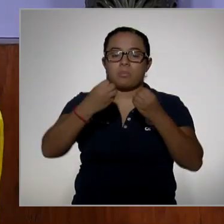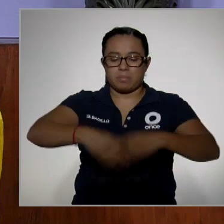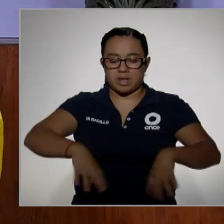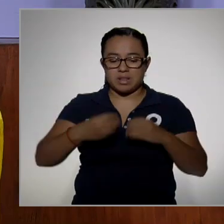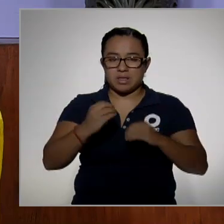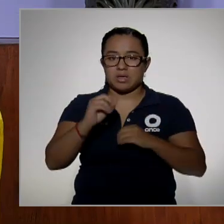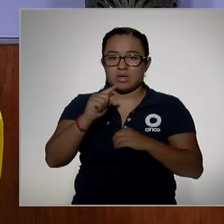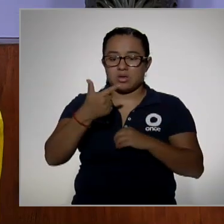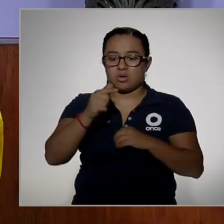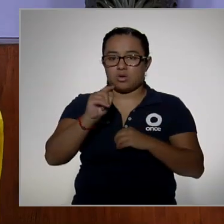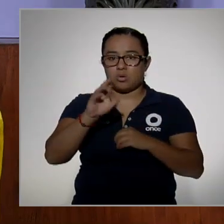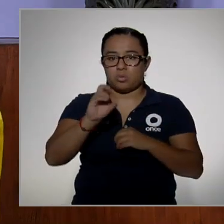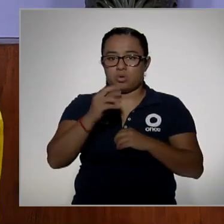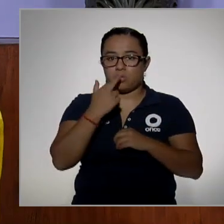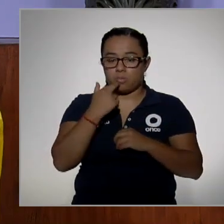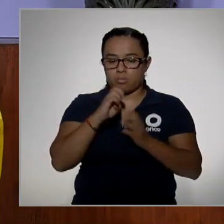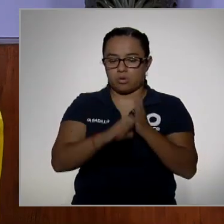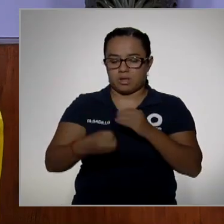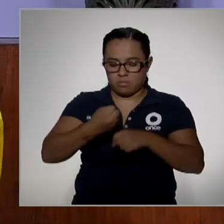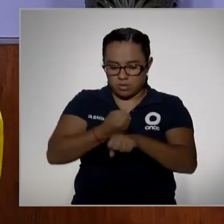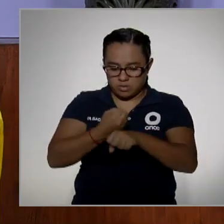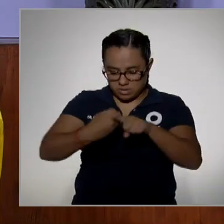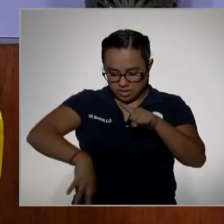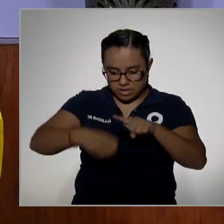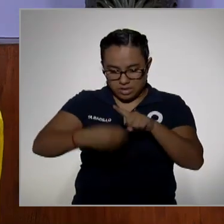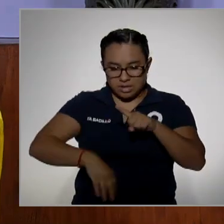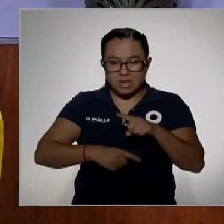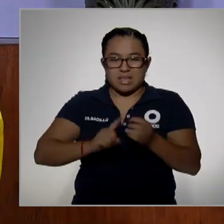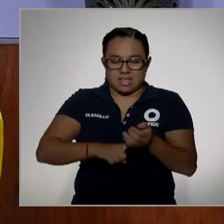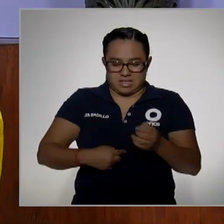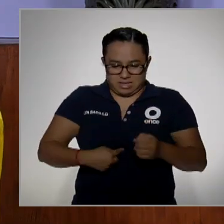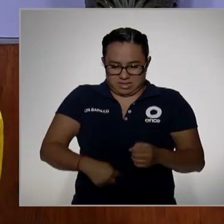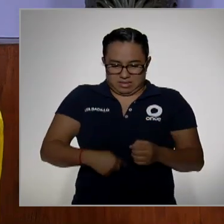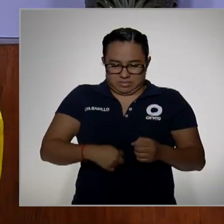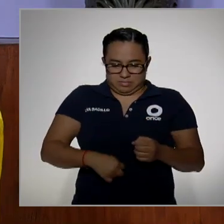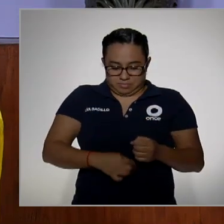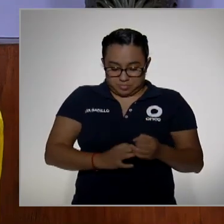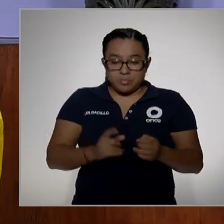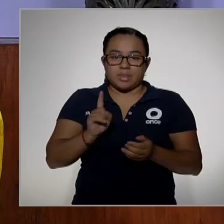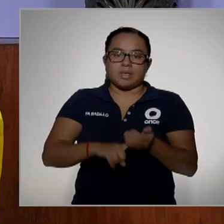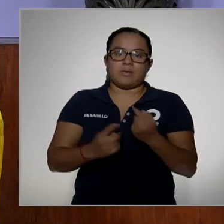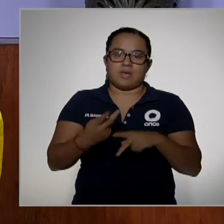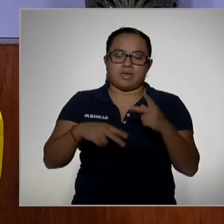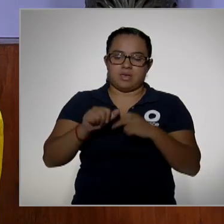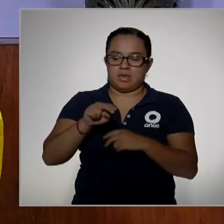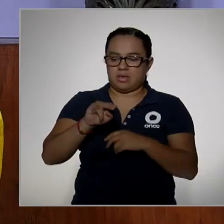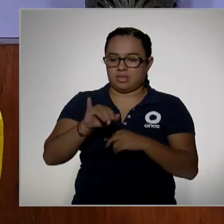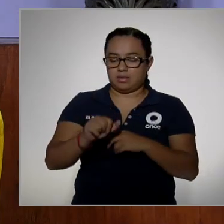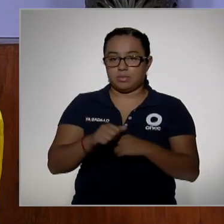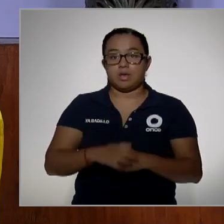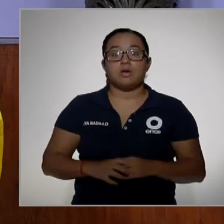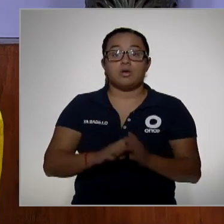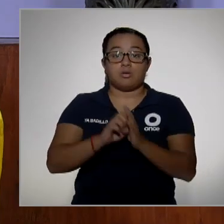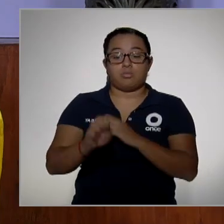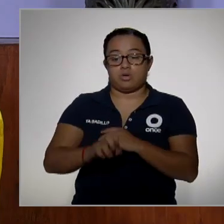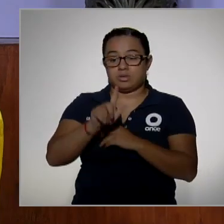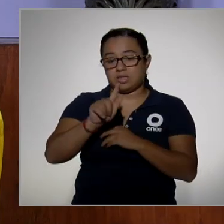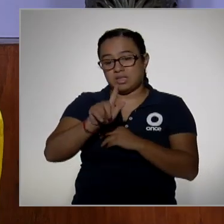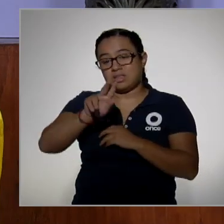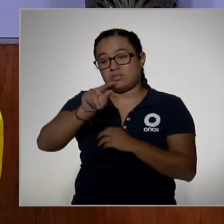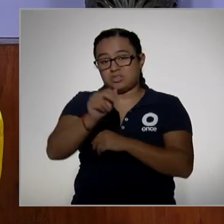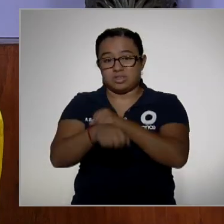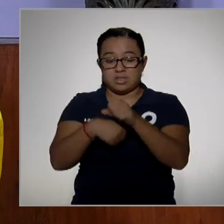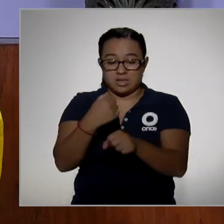por por ejemplo sangrados a nivel de tubo digestivo y ésta ocasiona anemia la anemia en pacientes mayores de 78